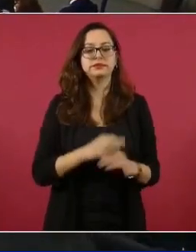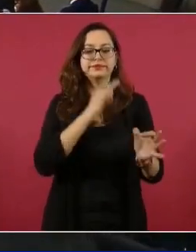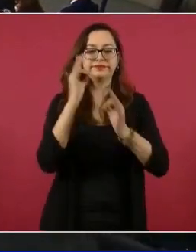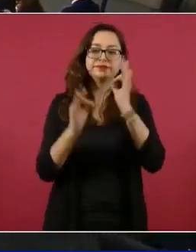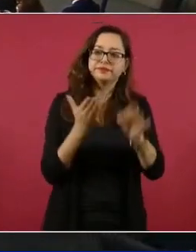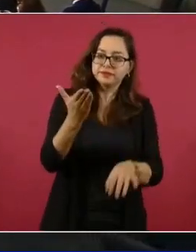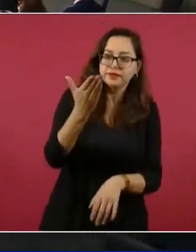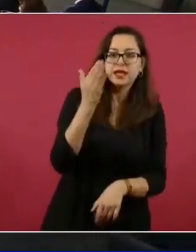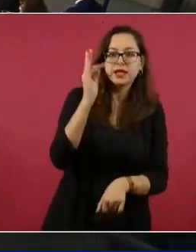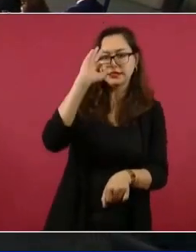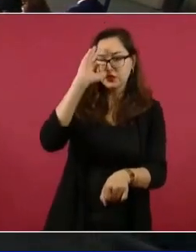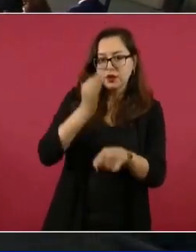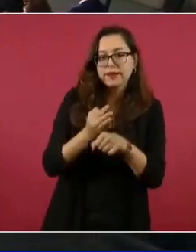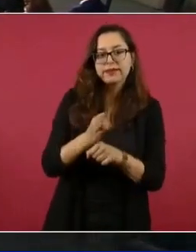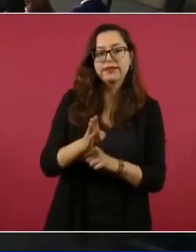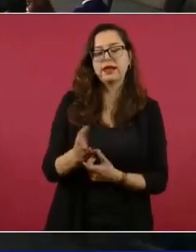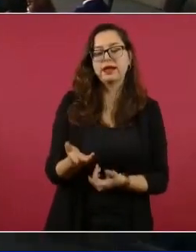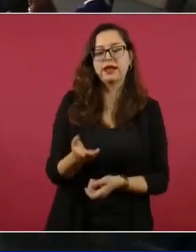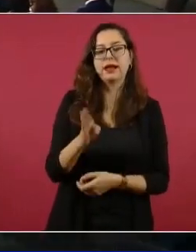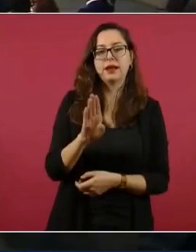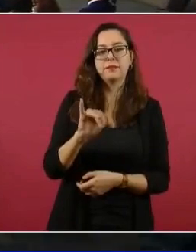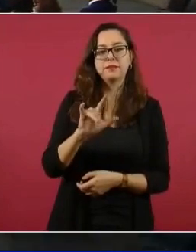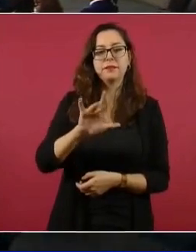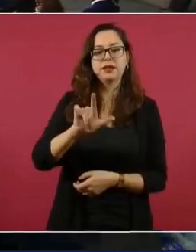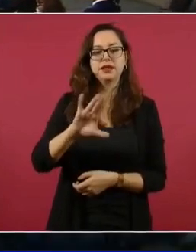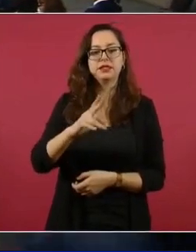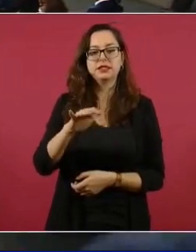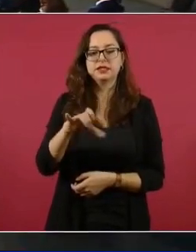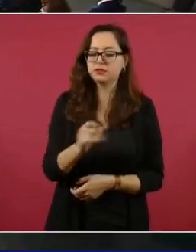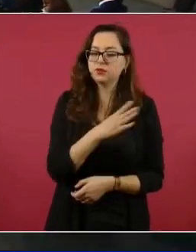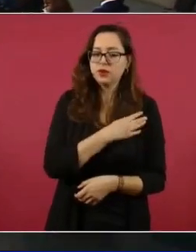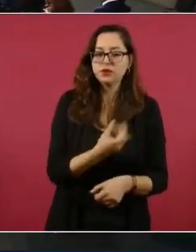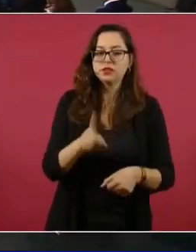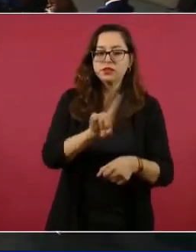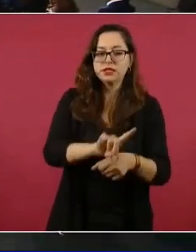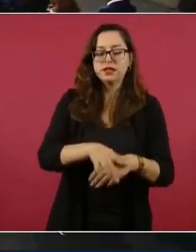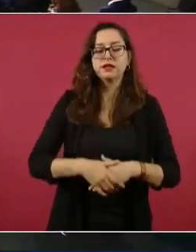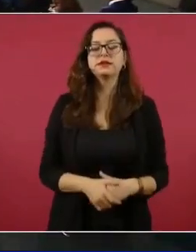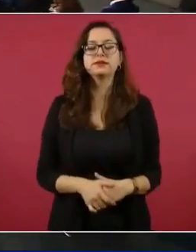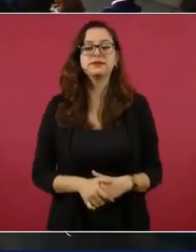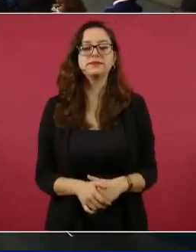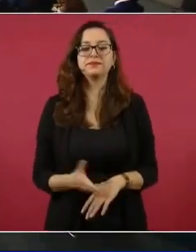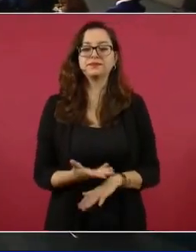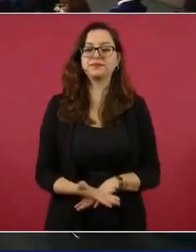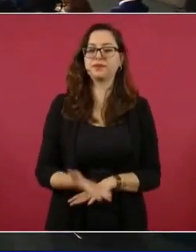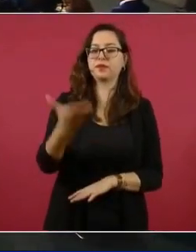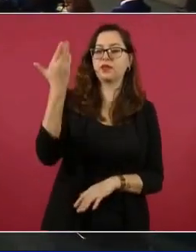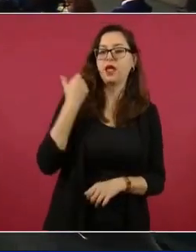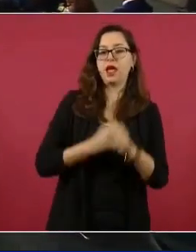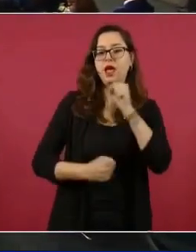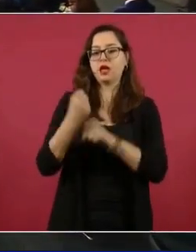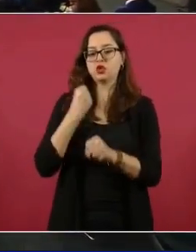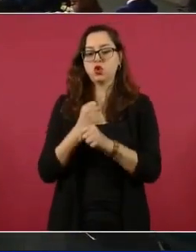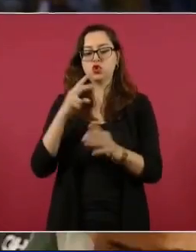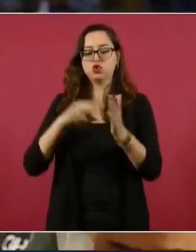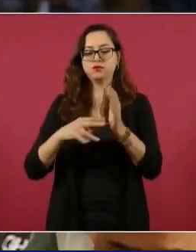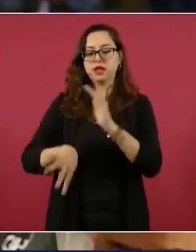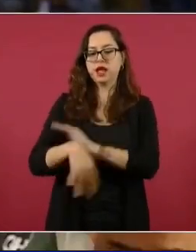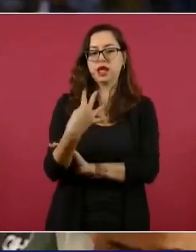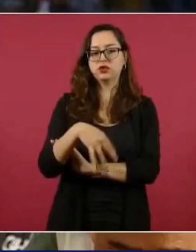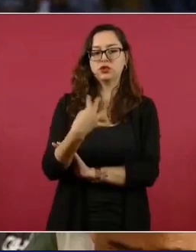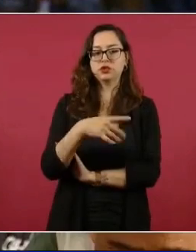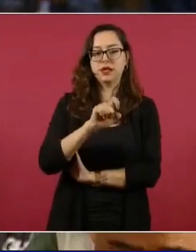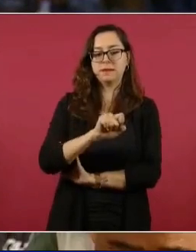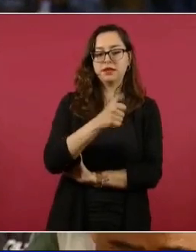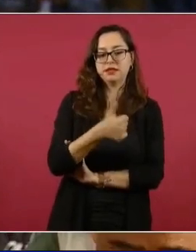días. La noche del 26 y la madrugada del 27 de septiembre del 2014,